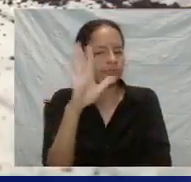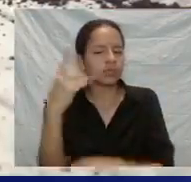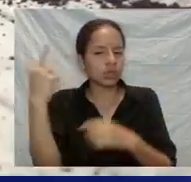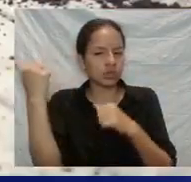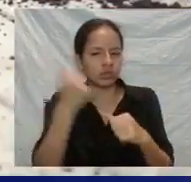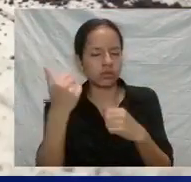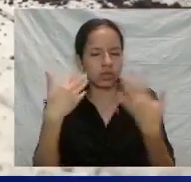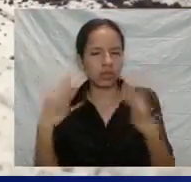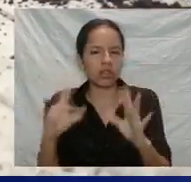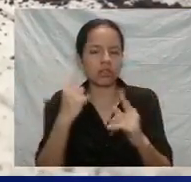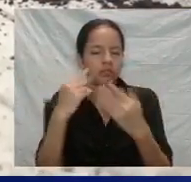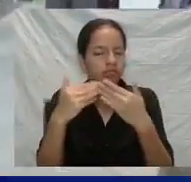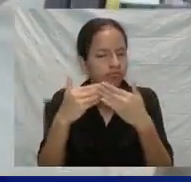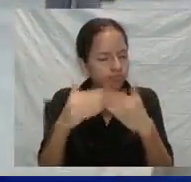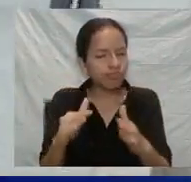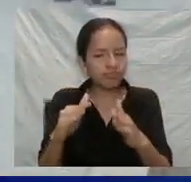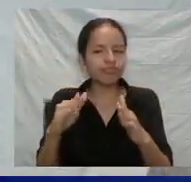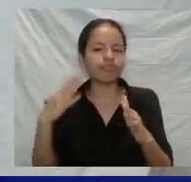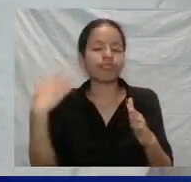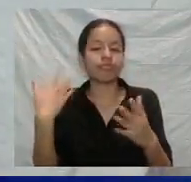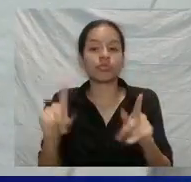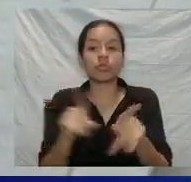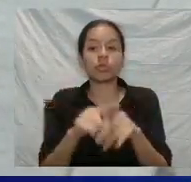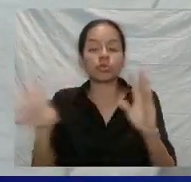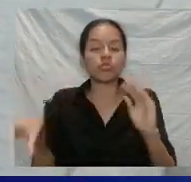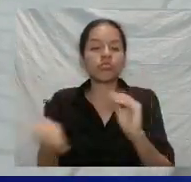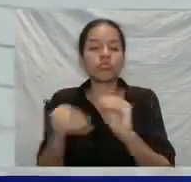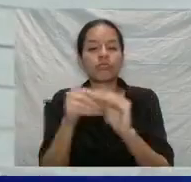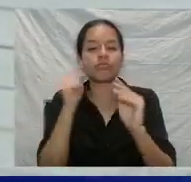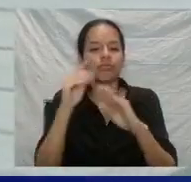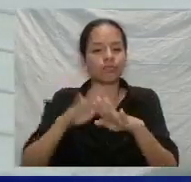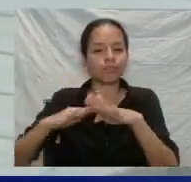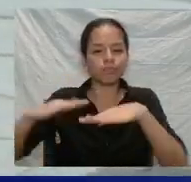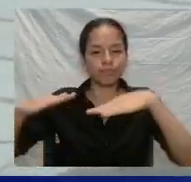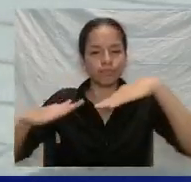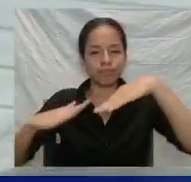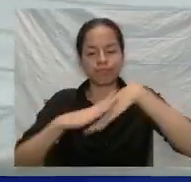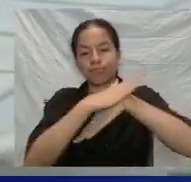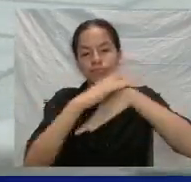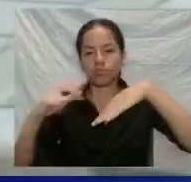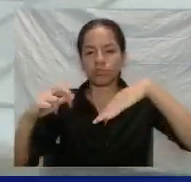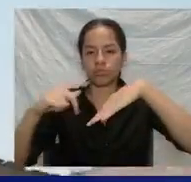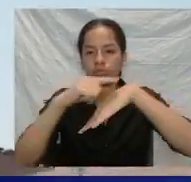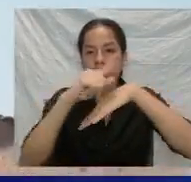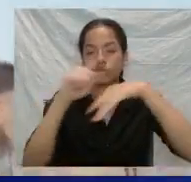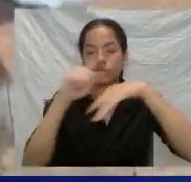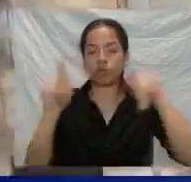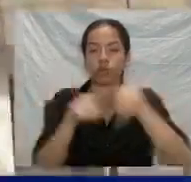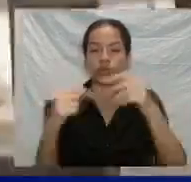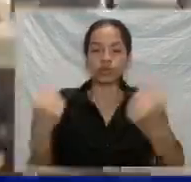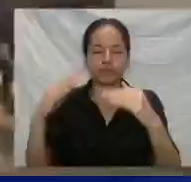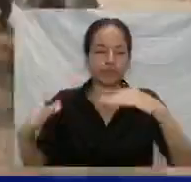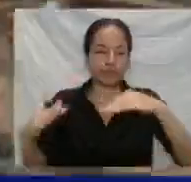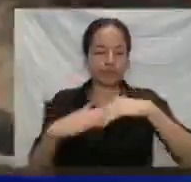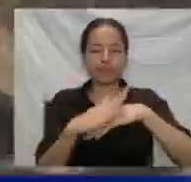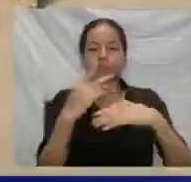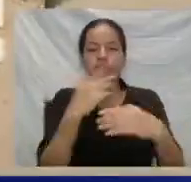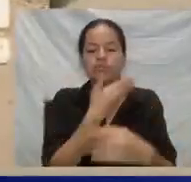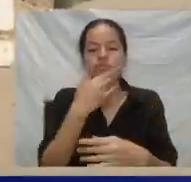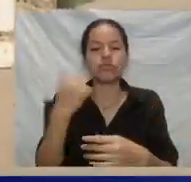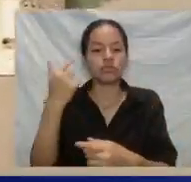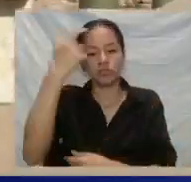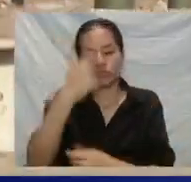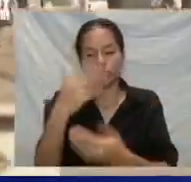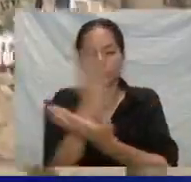construcción de veredas rampas para personas con discapacidad y rampas vehiculares así con el mejoramiento de la berma central la instalación de 7